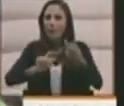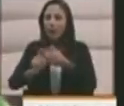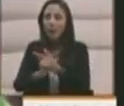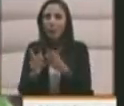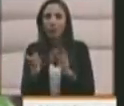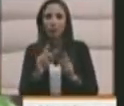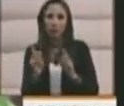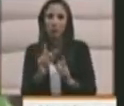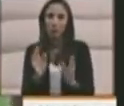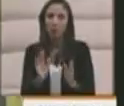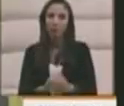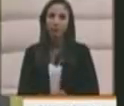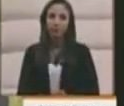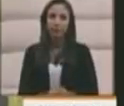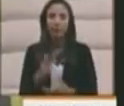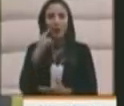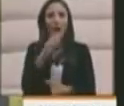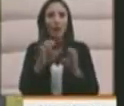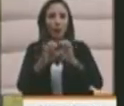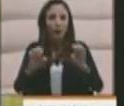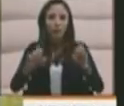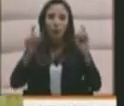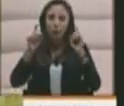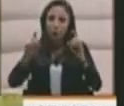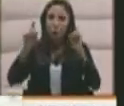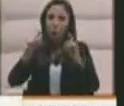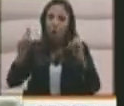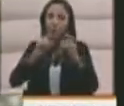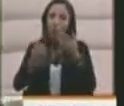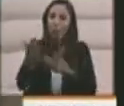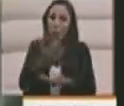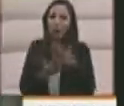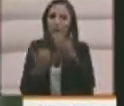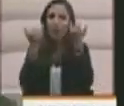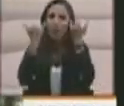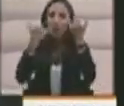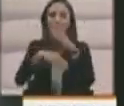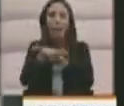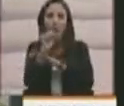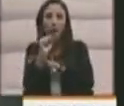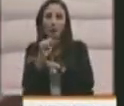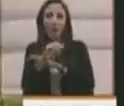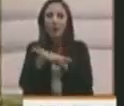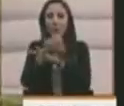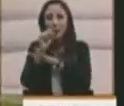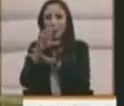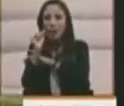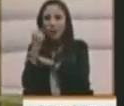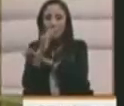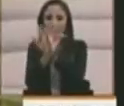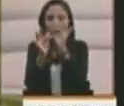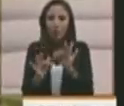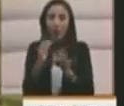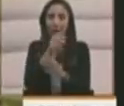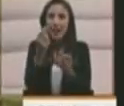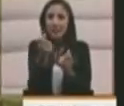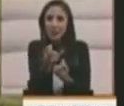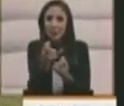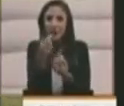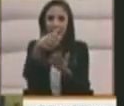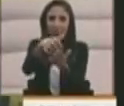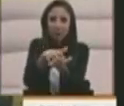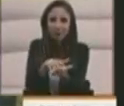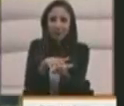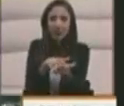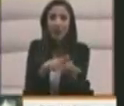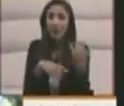sino que aquí la feria es educativa, es un compartir, es un aprender, ¿no? Desde la semilla que conocemos la